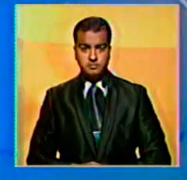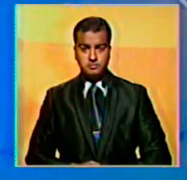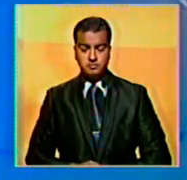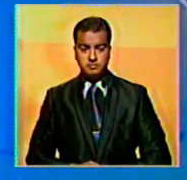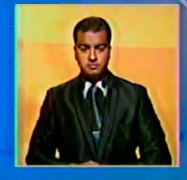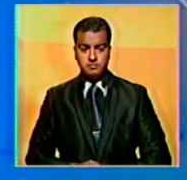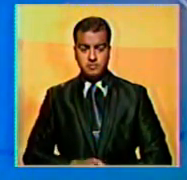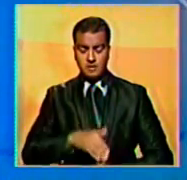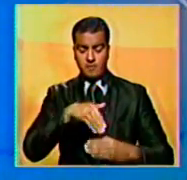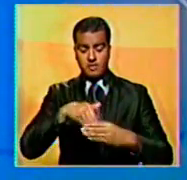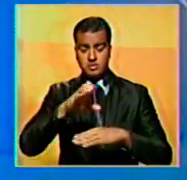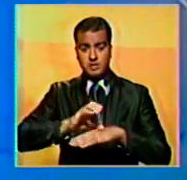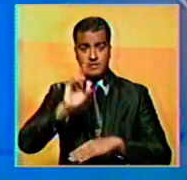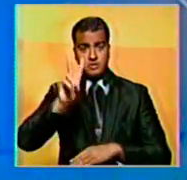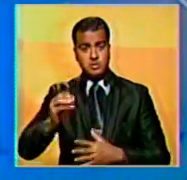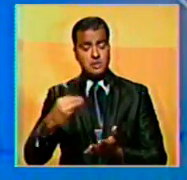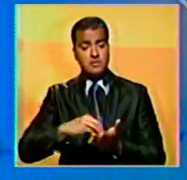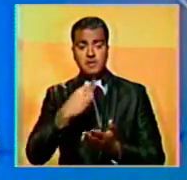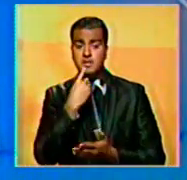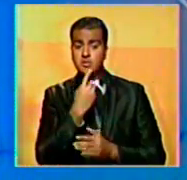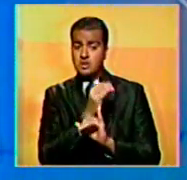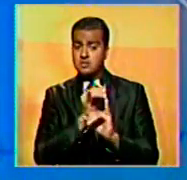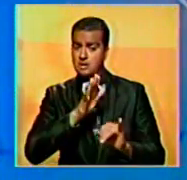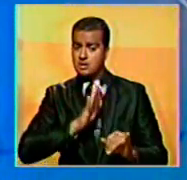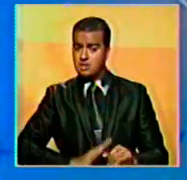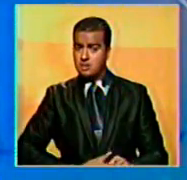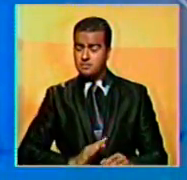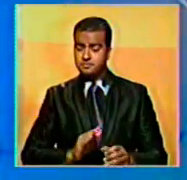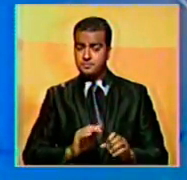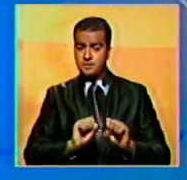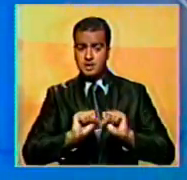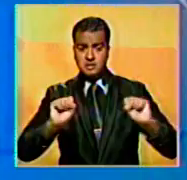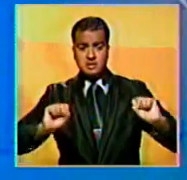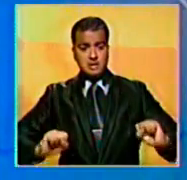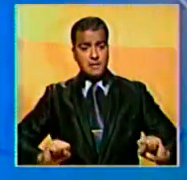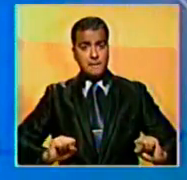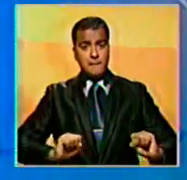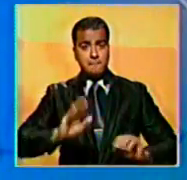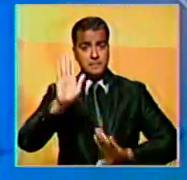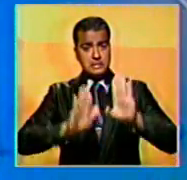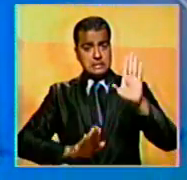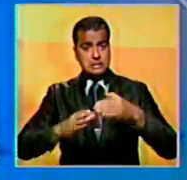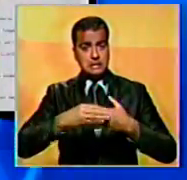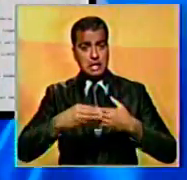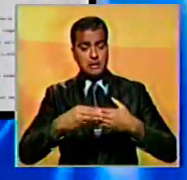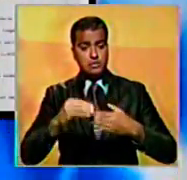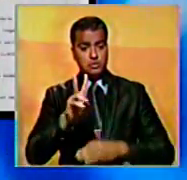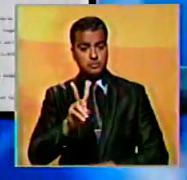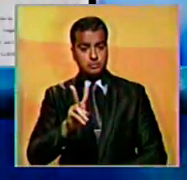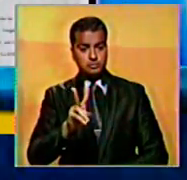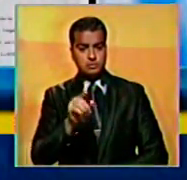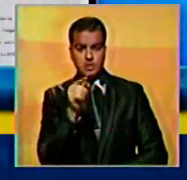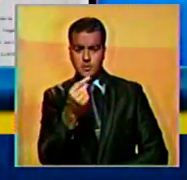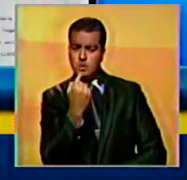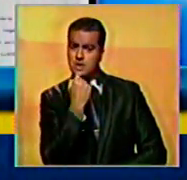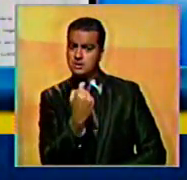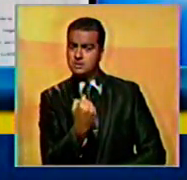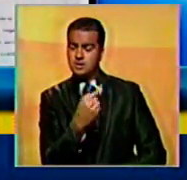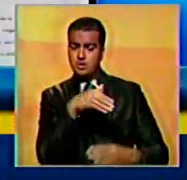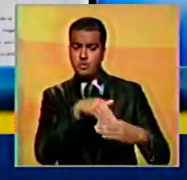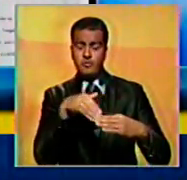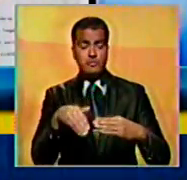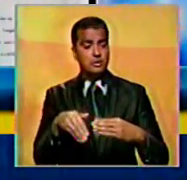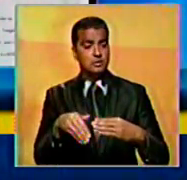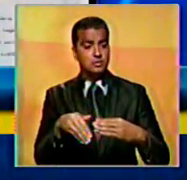El Banco Central de Venezuela ratificó que ya se encuentra operativo el sistema financiero nacional ccat 2 de acuerdo con el ente los bancos